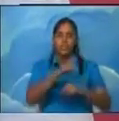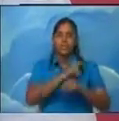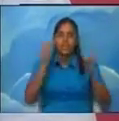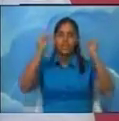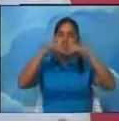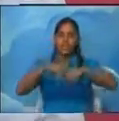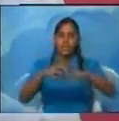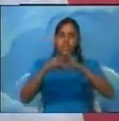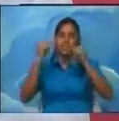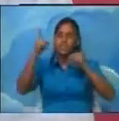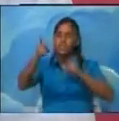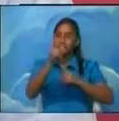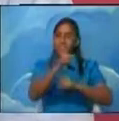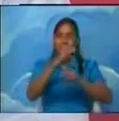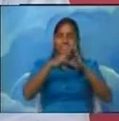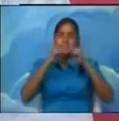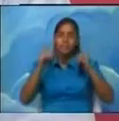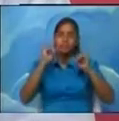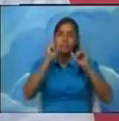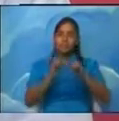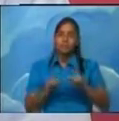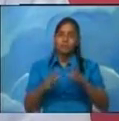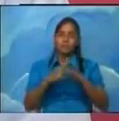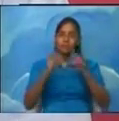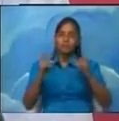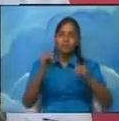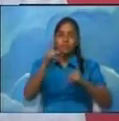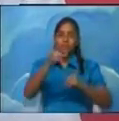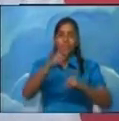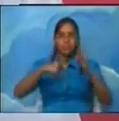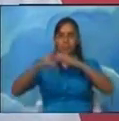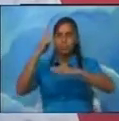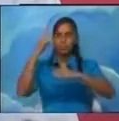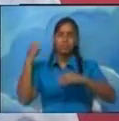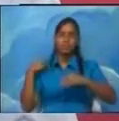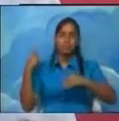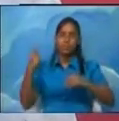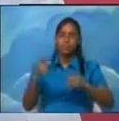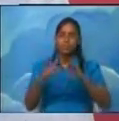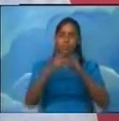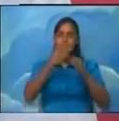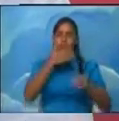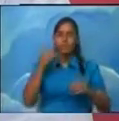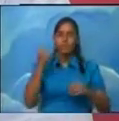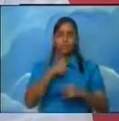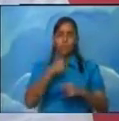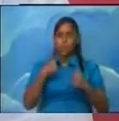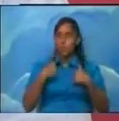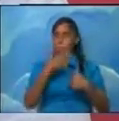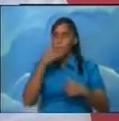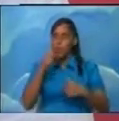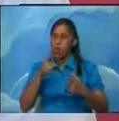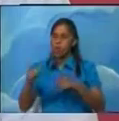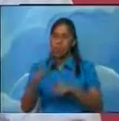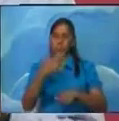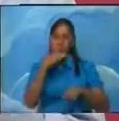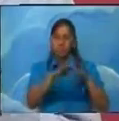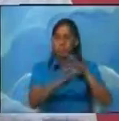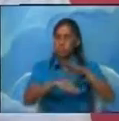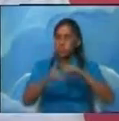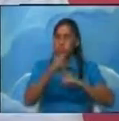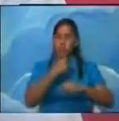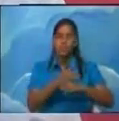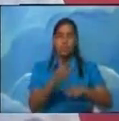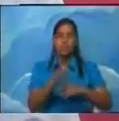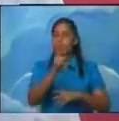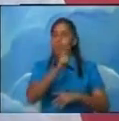acuerdo a ustedes mismos. No van a estar presumiendo, no van a estar creyéndose mejores, no van a estar